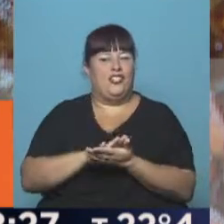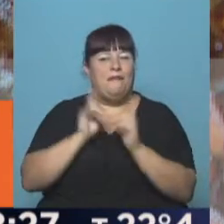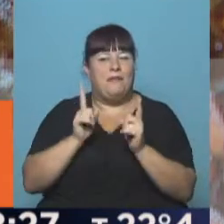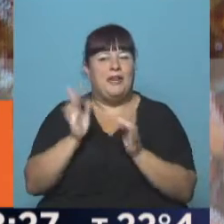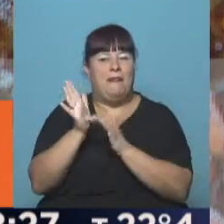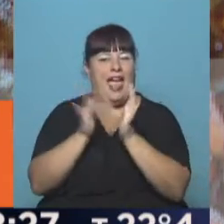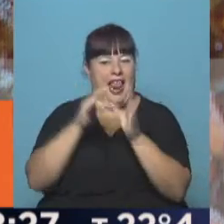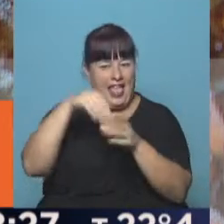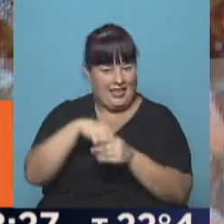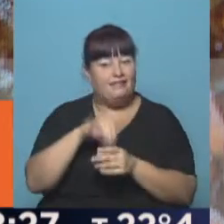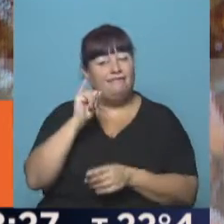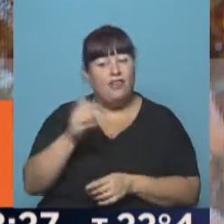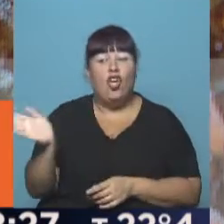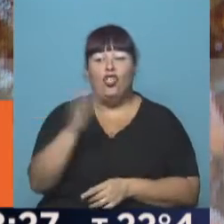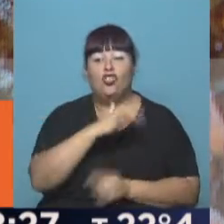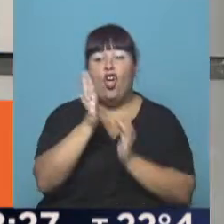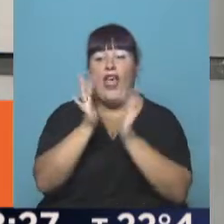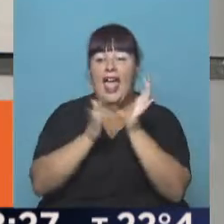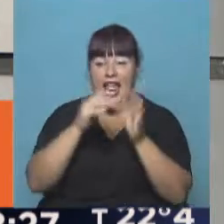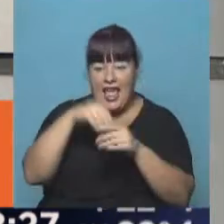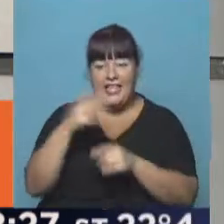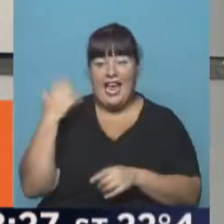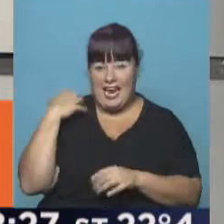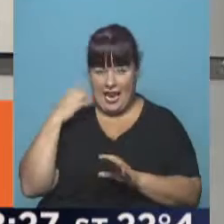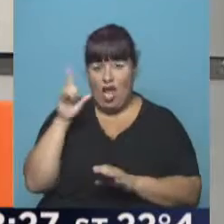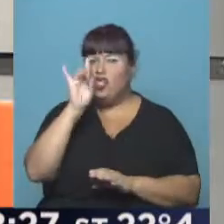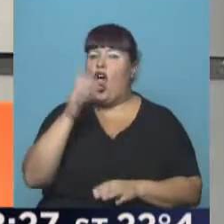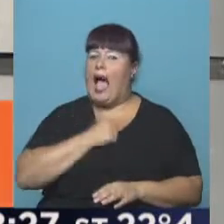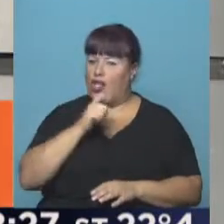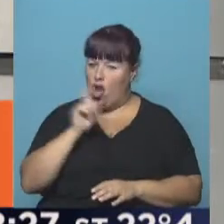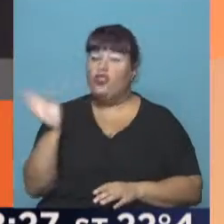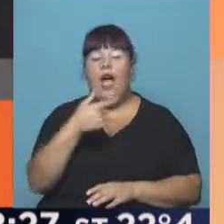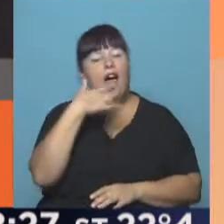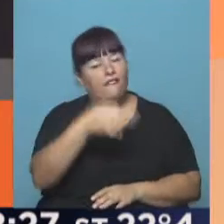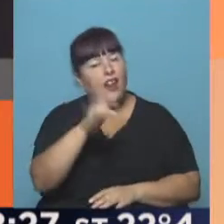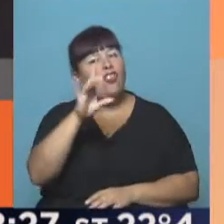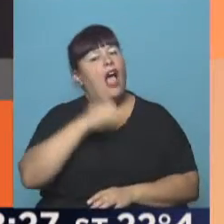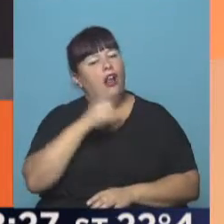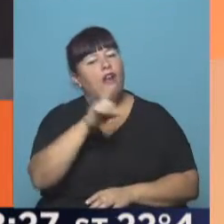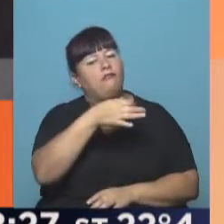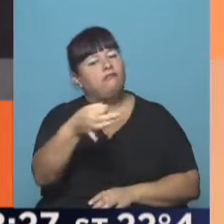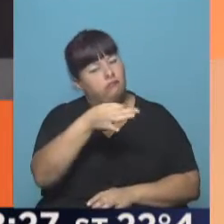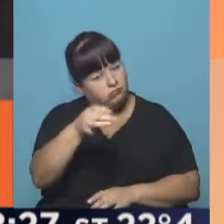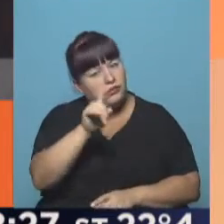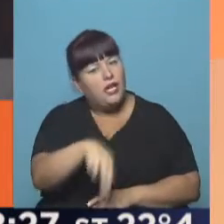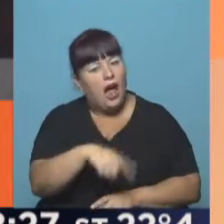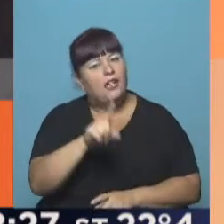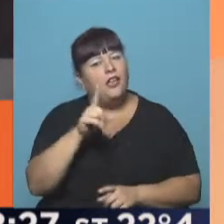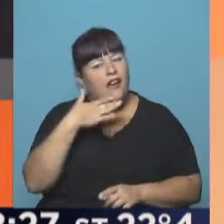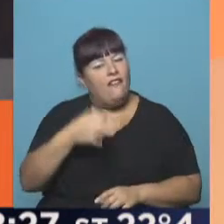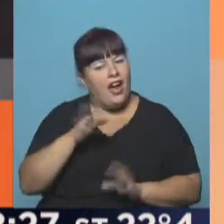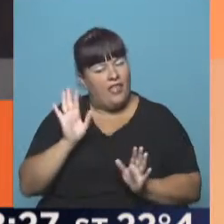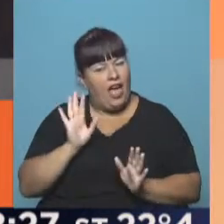propia iglesia. Sí, todas las iglesias en general, no solo la católica. No solamente, ¿no? es verdad, no solamente la No, católica, hay no, que ser a rigor de